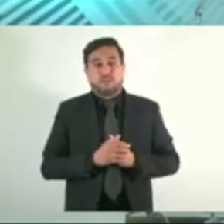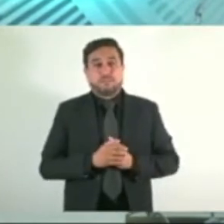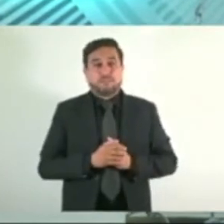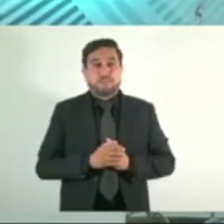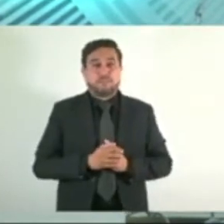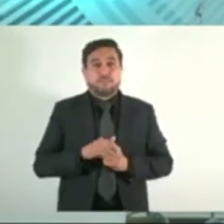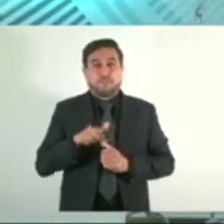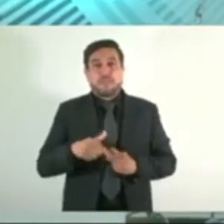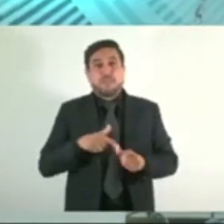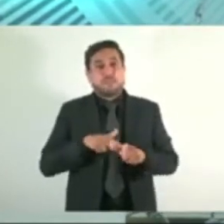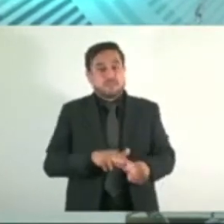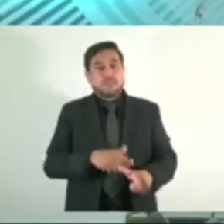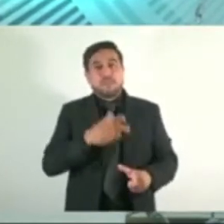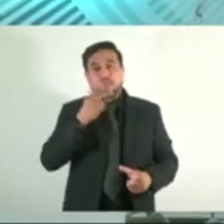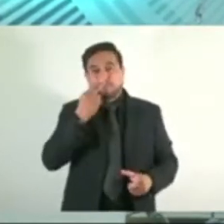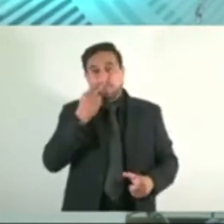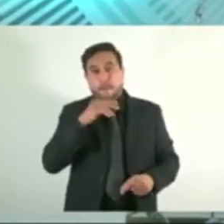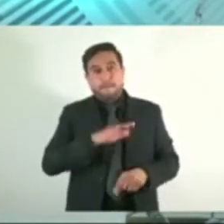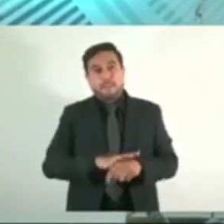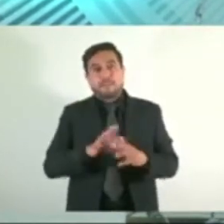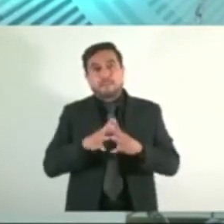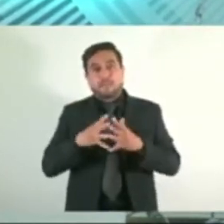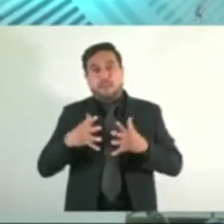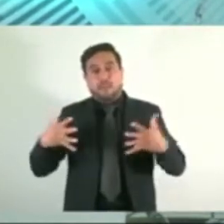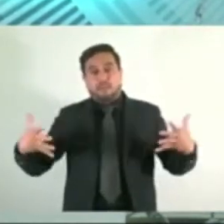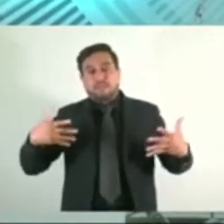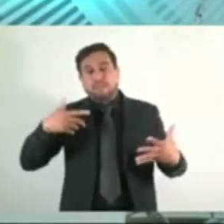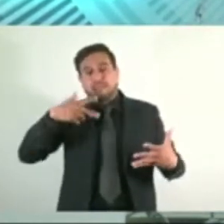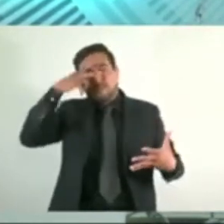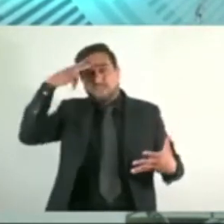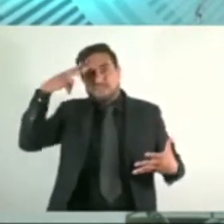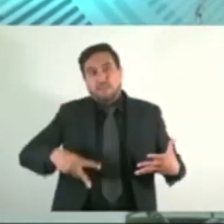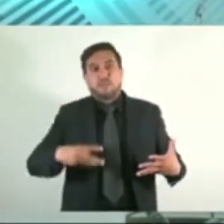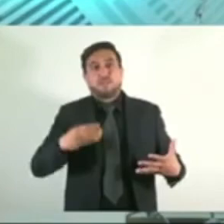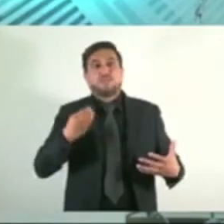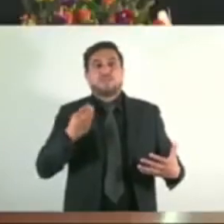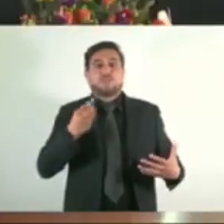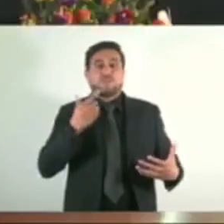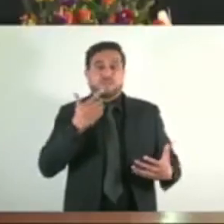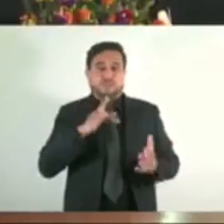seguirá siendo grandeza de México. Enhorabuena y felicidades.